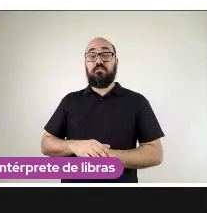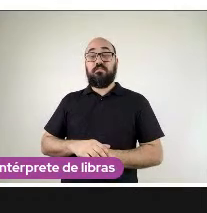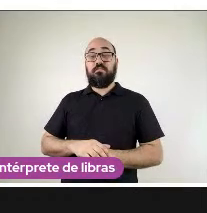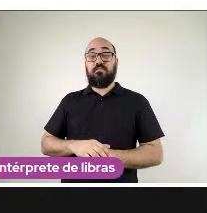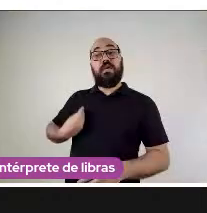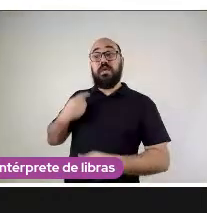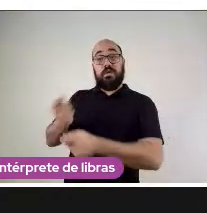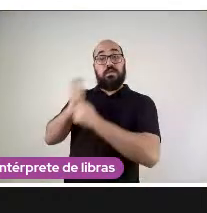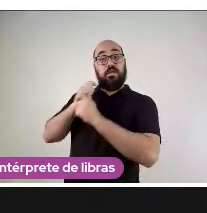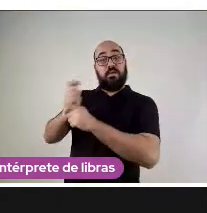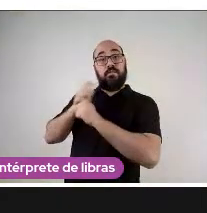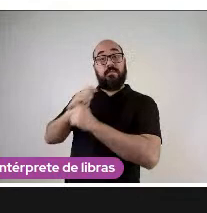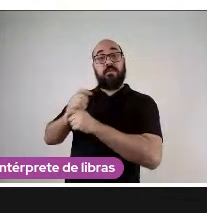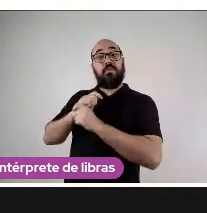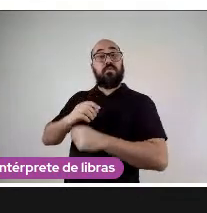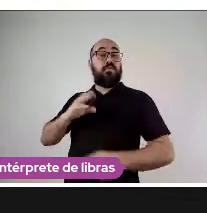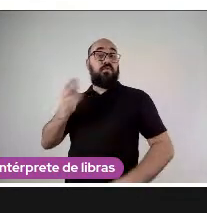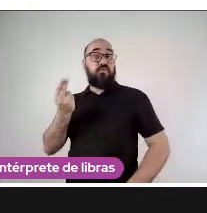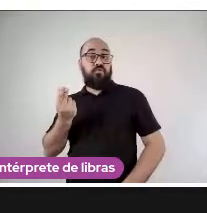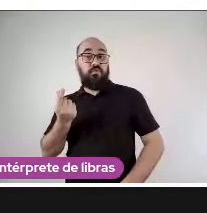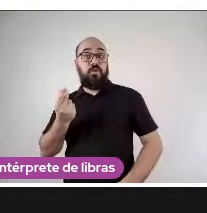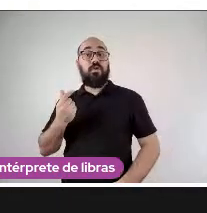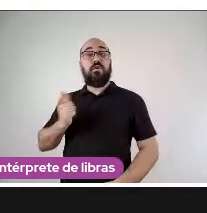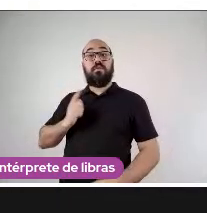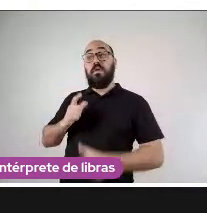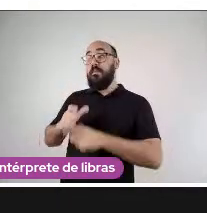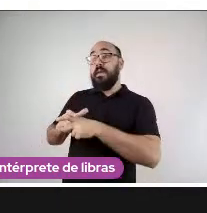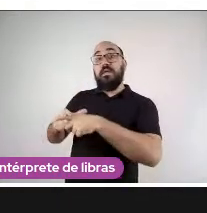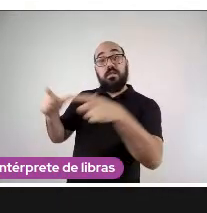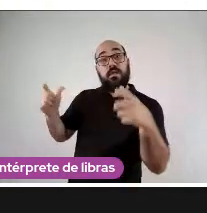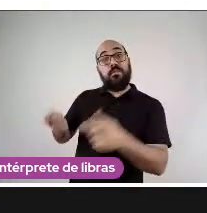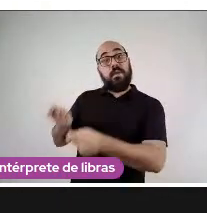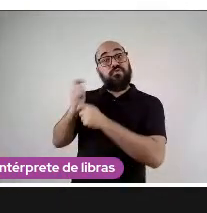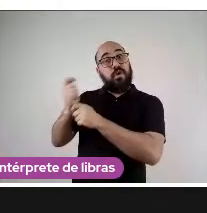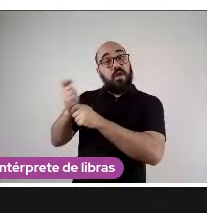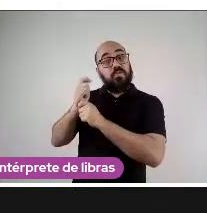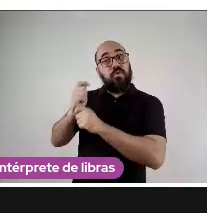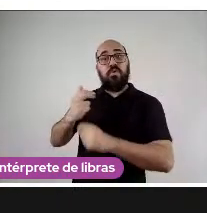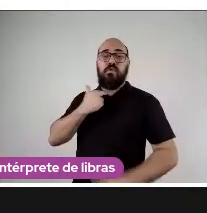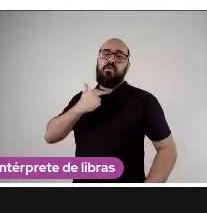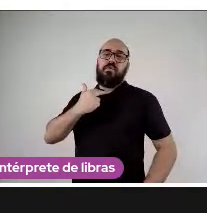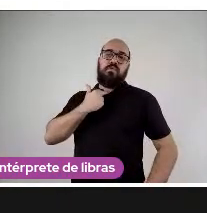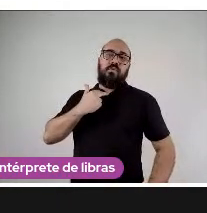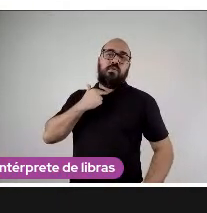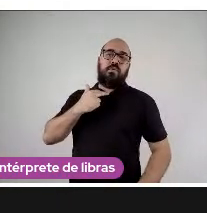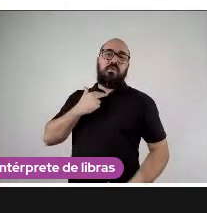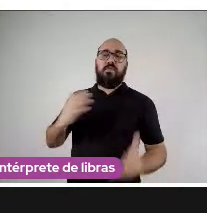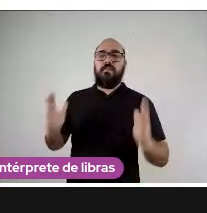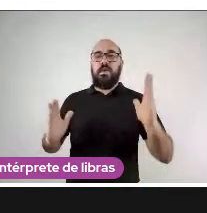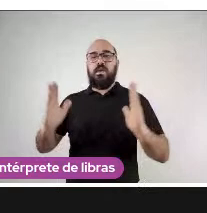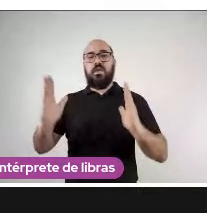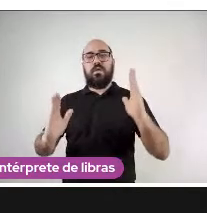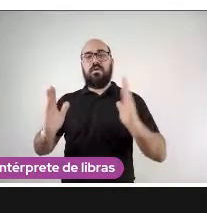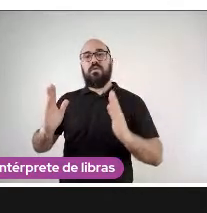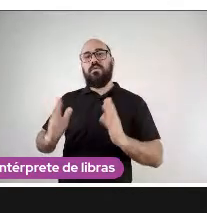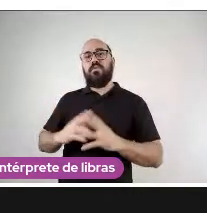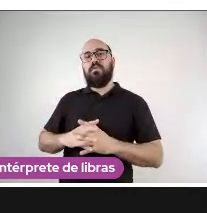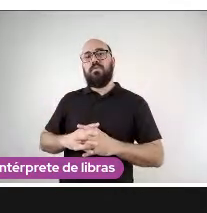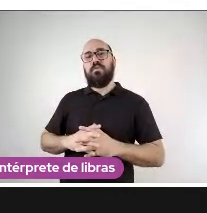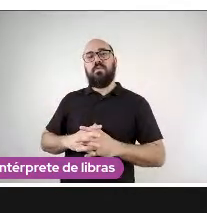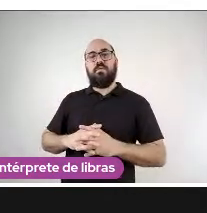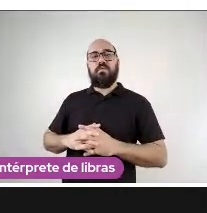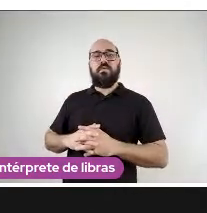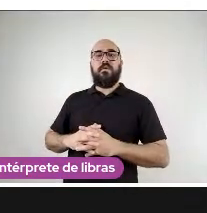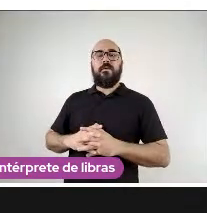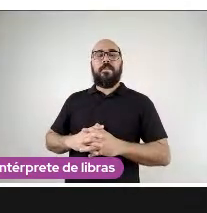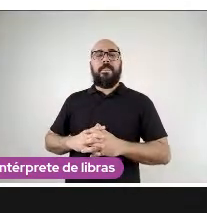día. Para que os hagáis una idea, el promedio mensual que llega a una casa por la pesca son 200.000 colones,